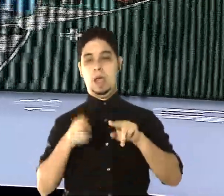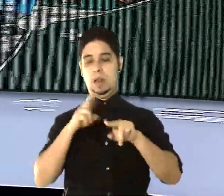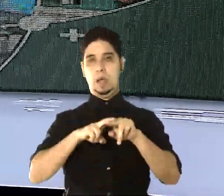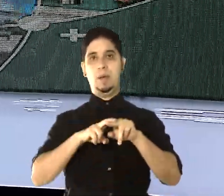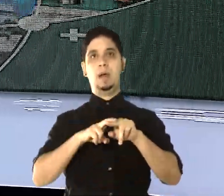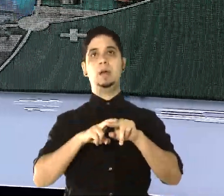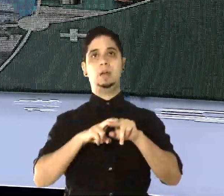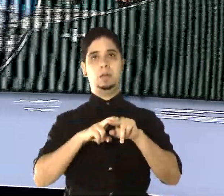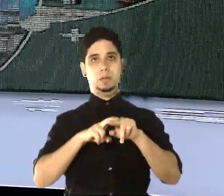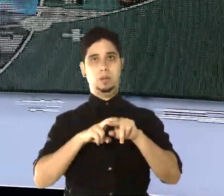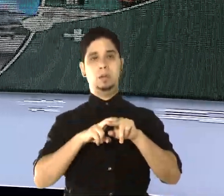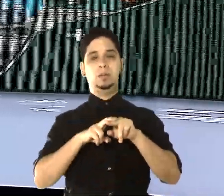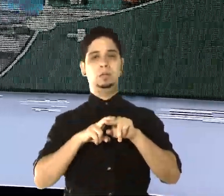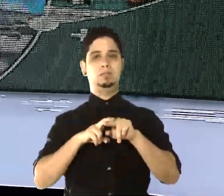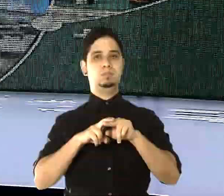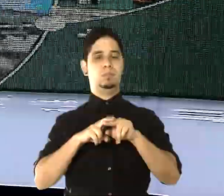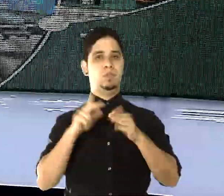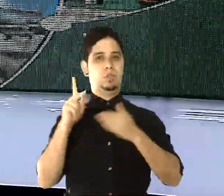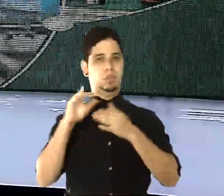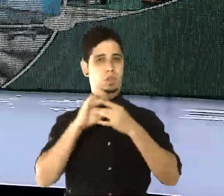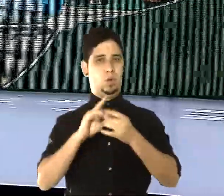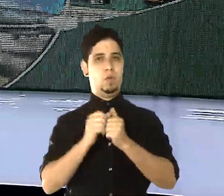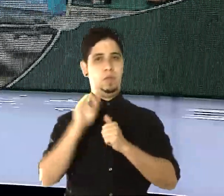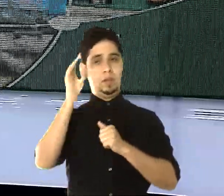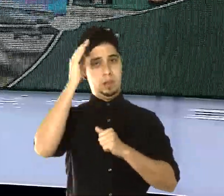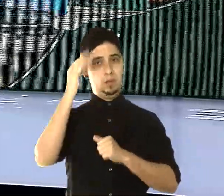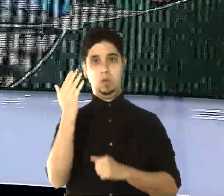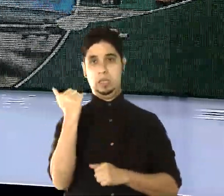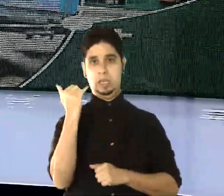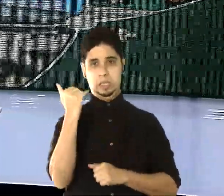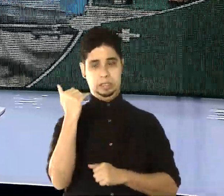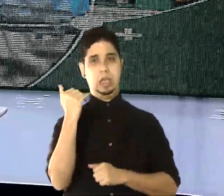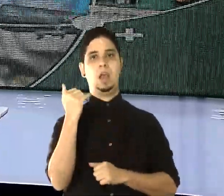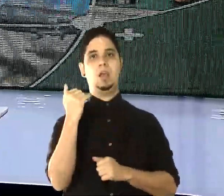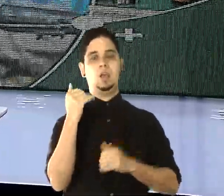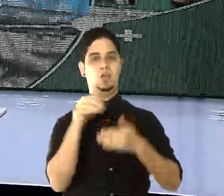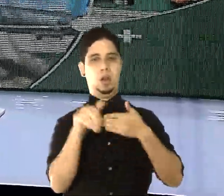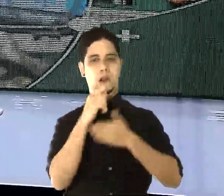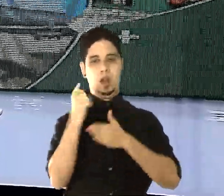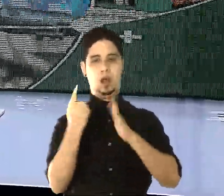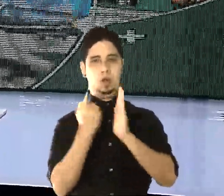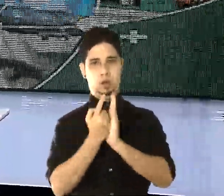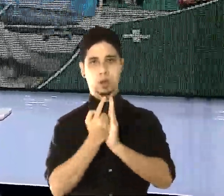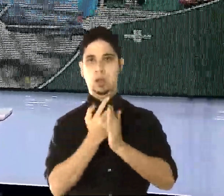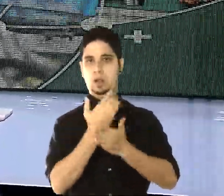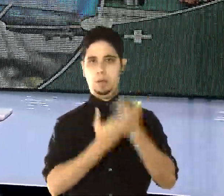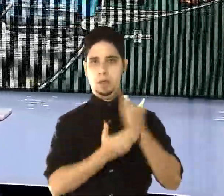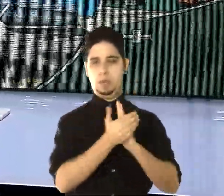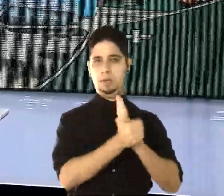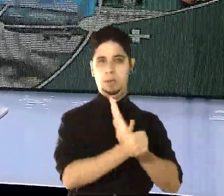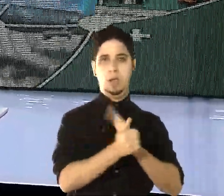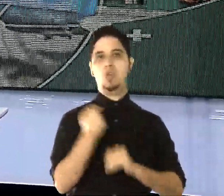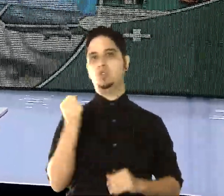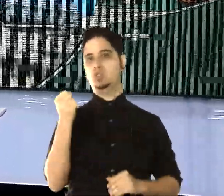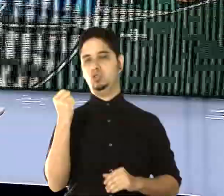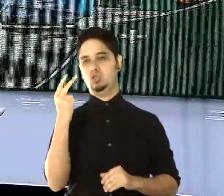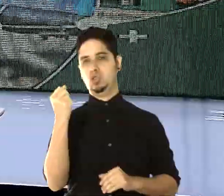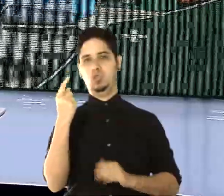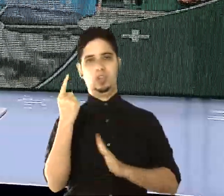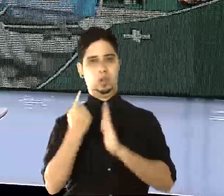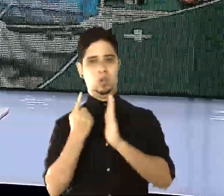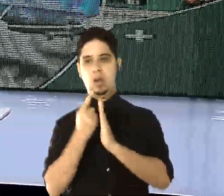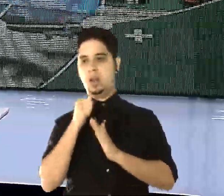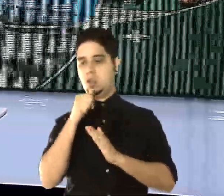construcción con proyectos federales de reconstrucción a $15 la hora la mano de obra diestra y $11 la hora la no